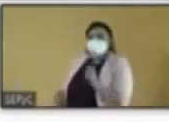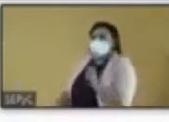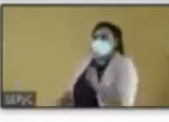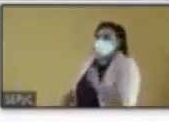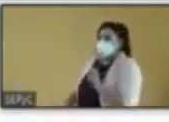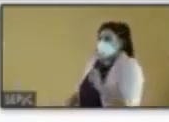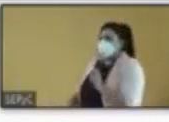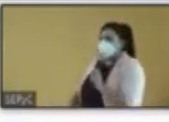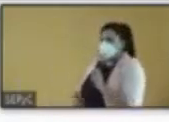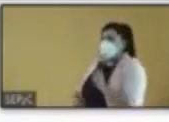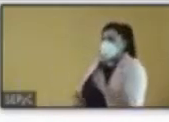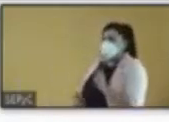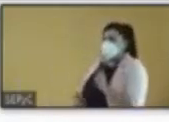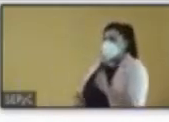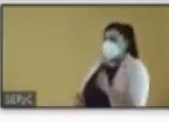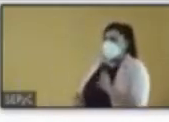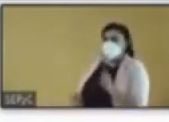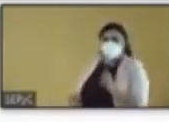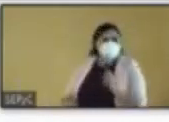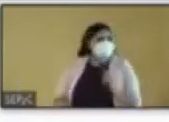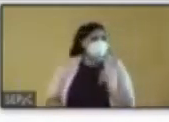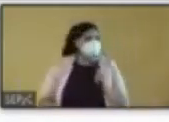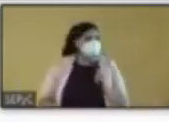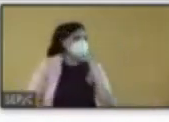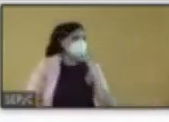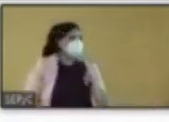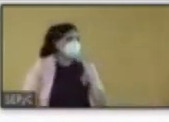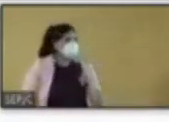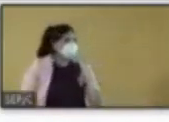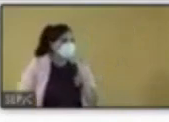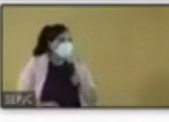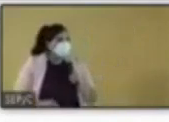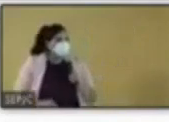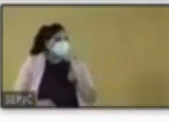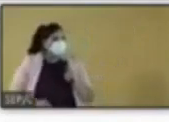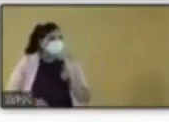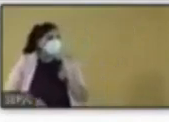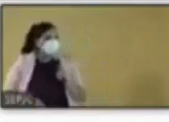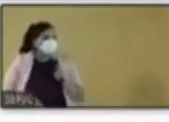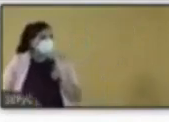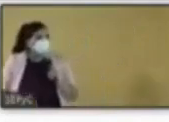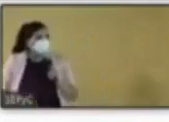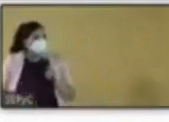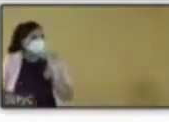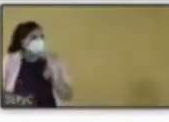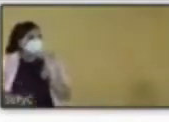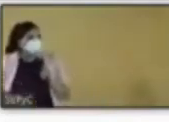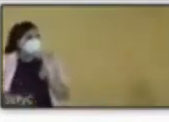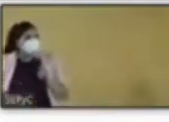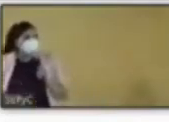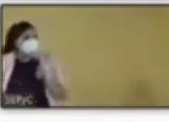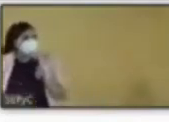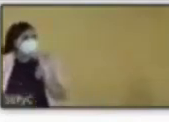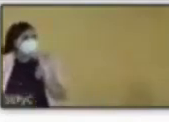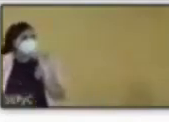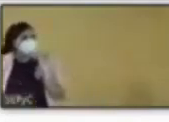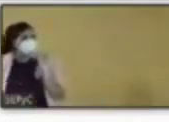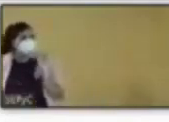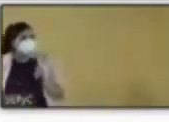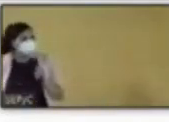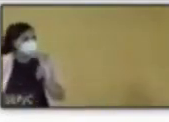ya dentro del sistema, en este momento ya estamos dentro del sistema, será la siguiente. Se nos dice declaraciones pendientes de presentar